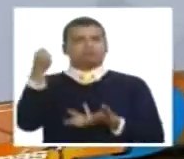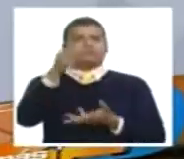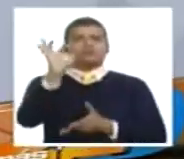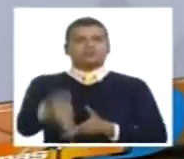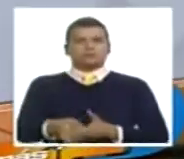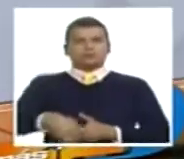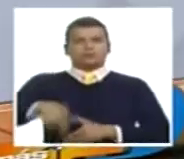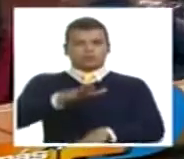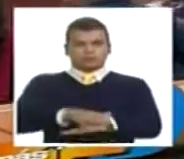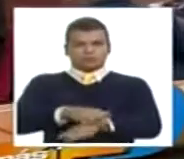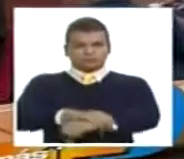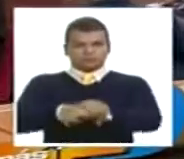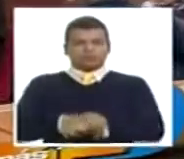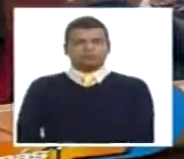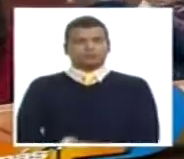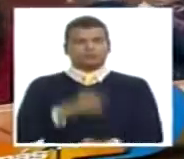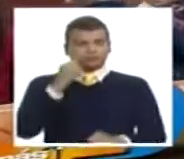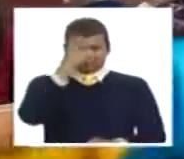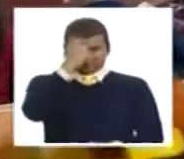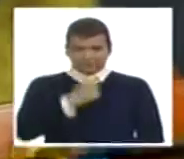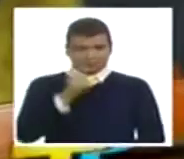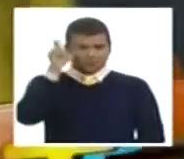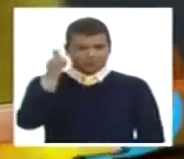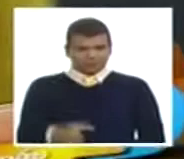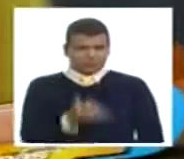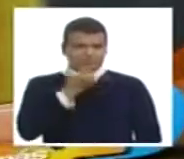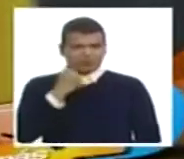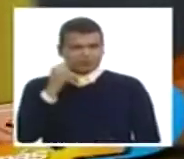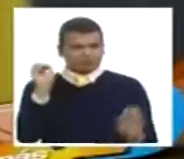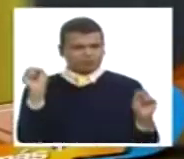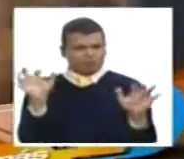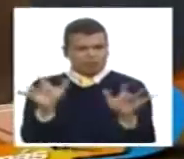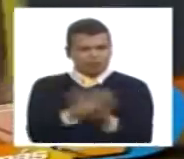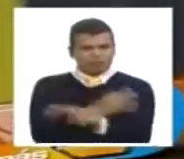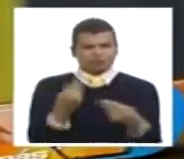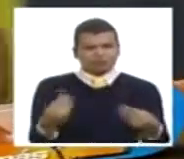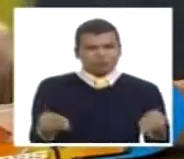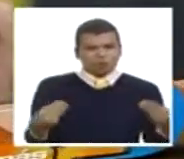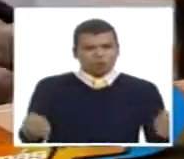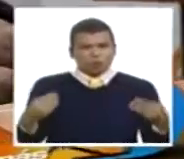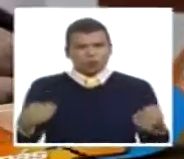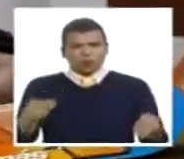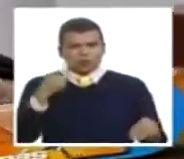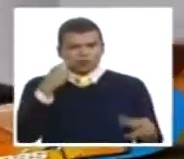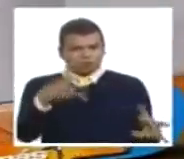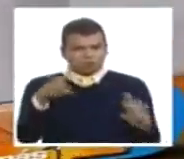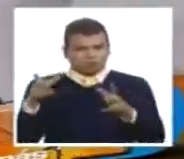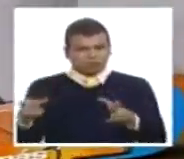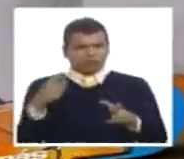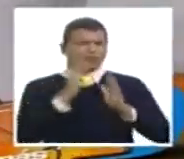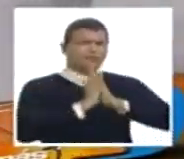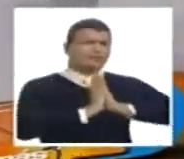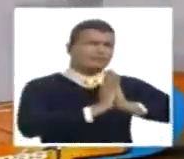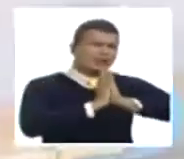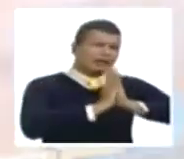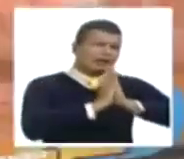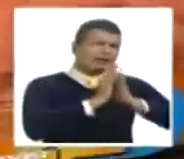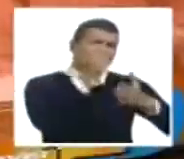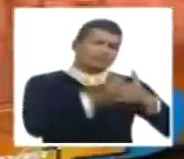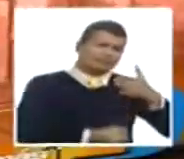perfil de un delincuente, alias Porrón, el hombre que sembró el terror en Tuluá, lloró y rezó durante la audiencia de imputación de